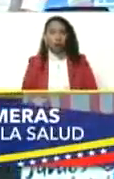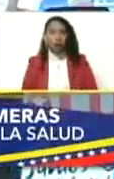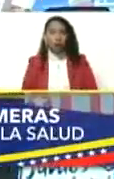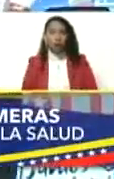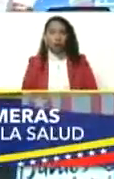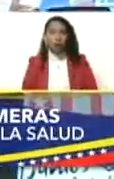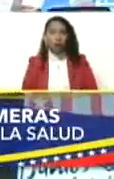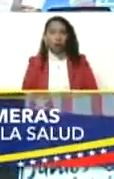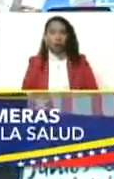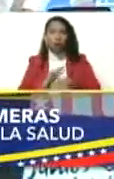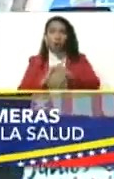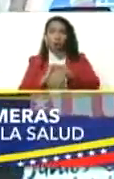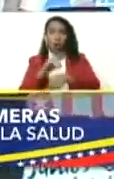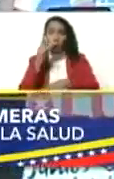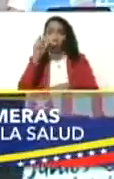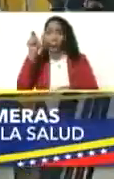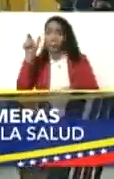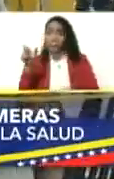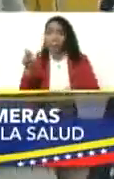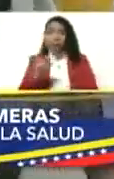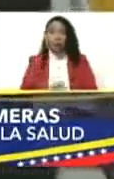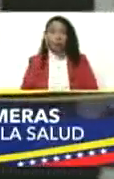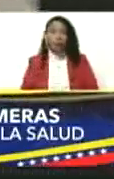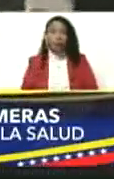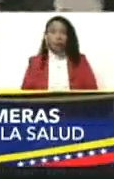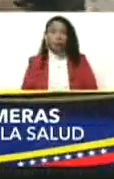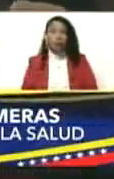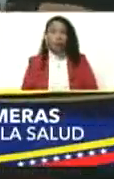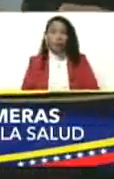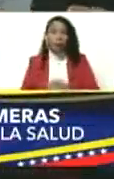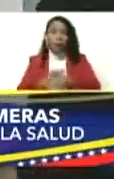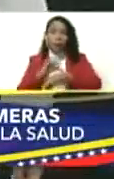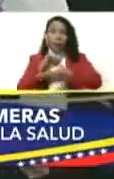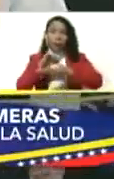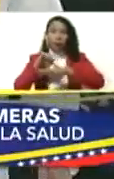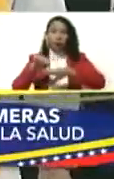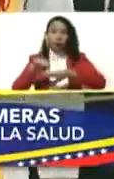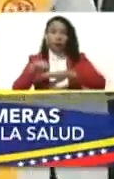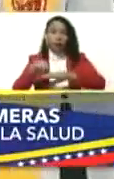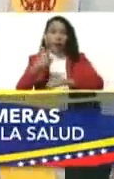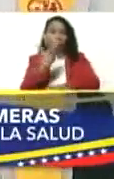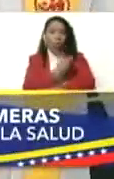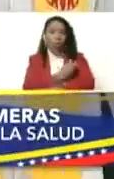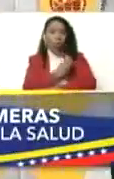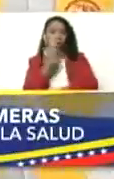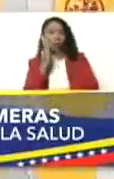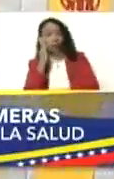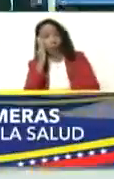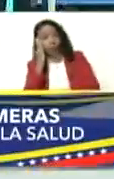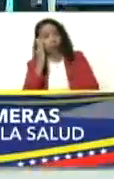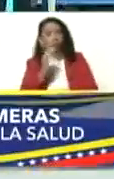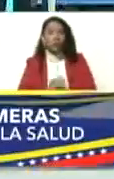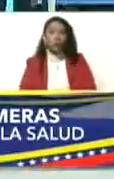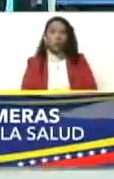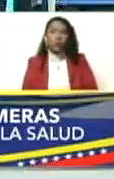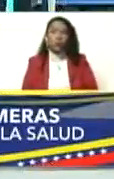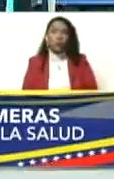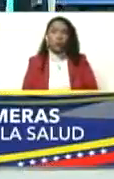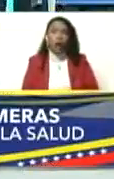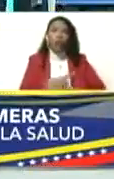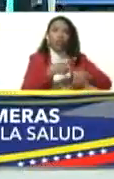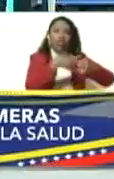Doctor Oscar Daniel Adarfio Silva, médico cirujano especialidad anestesiología. Son distintas